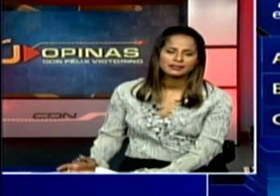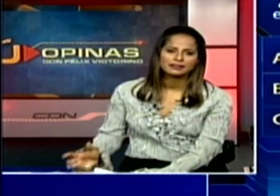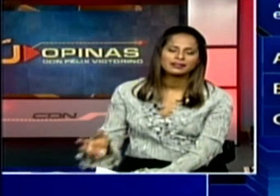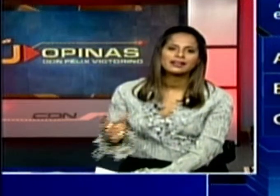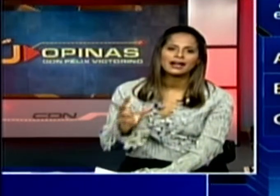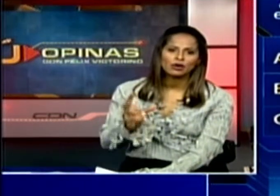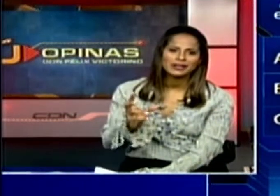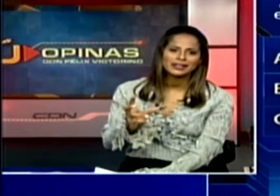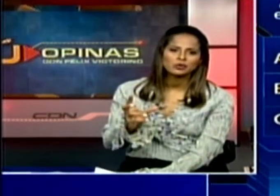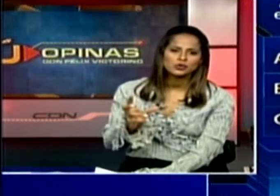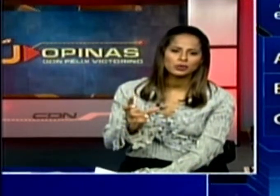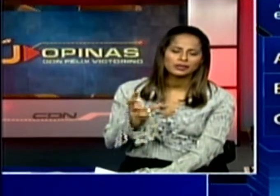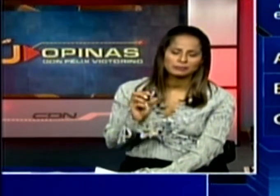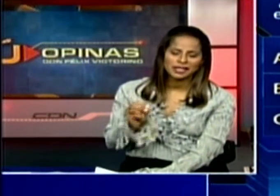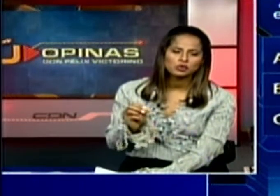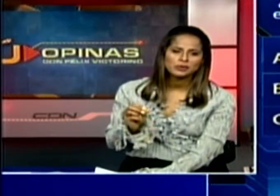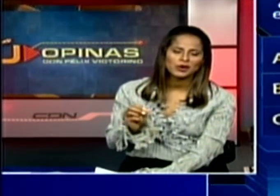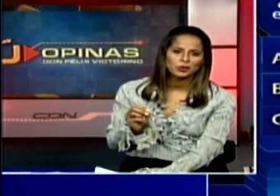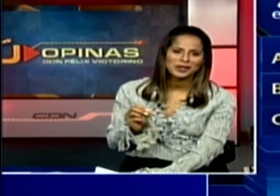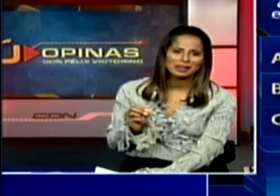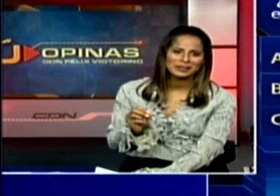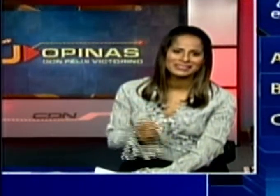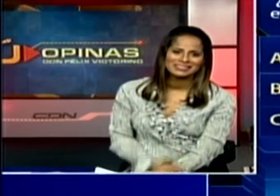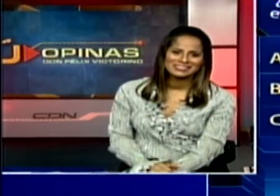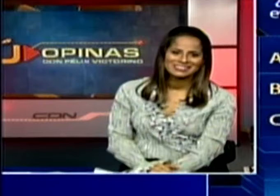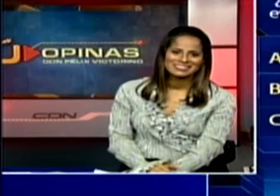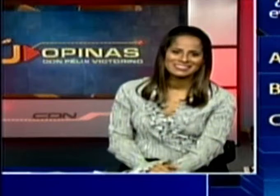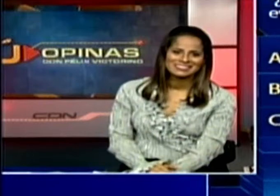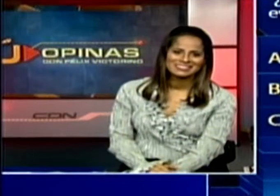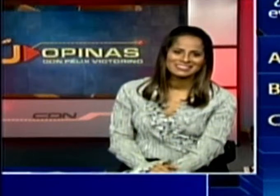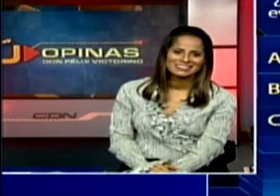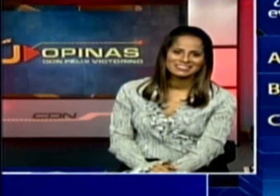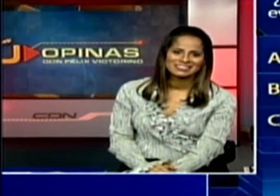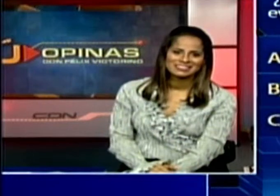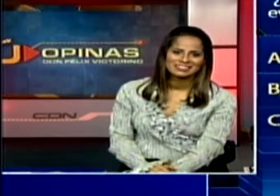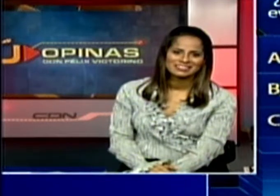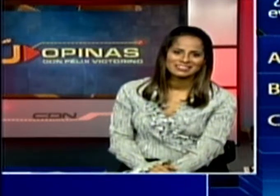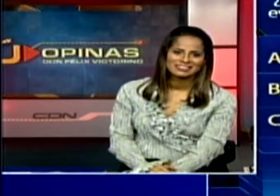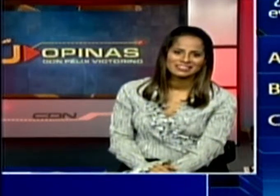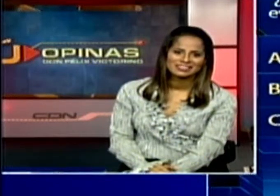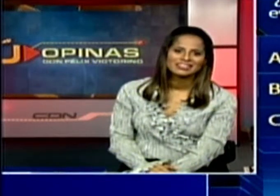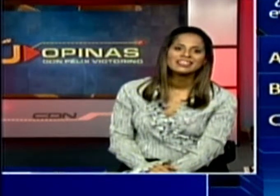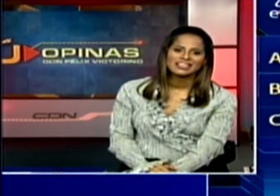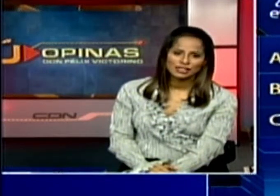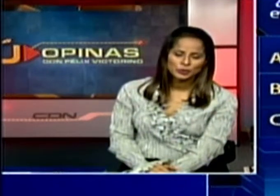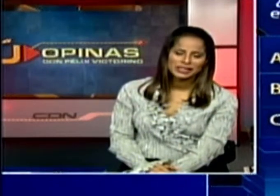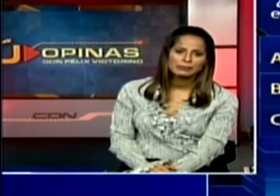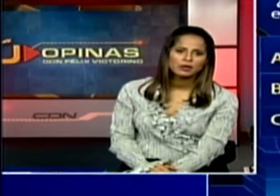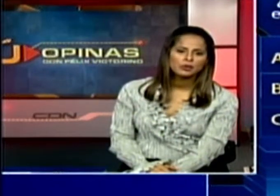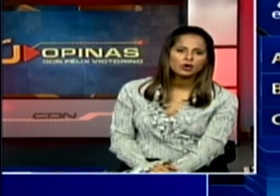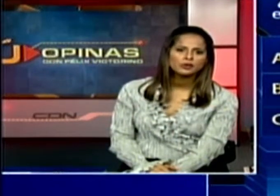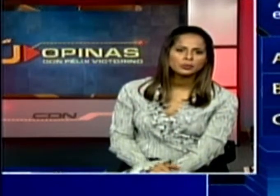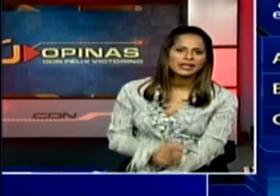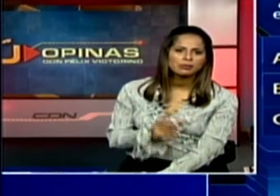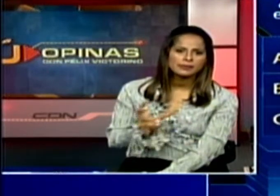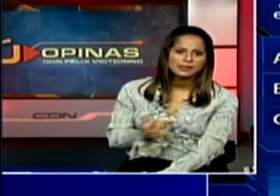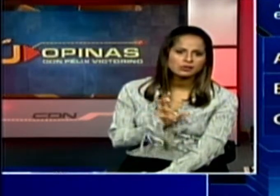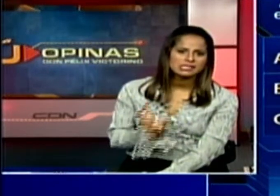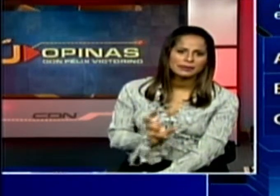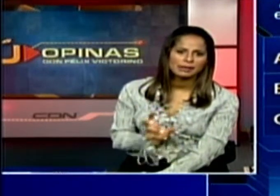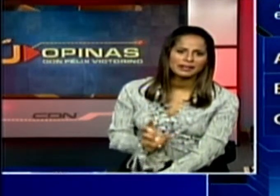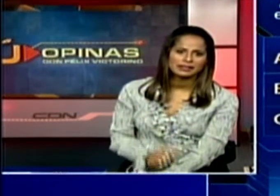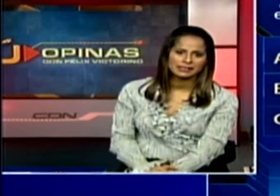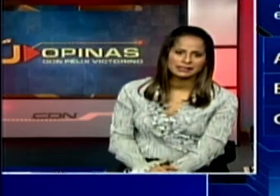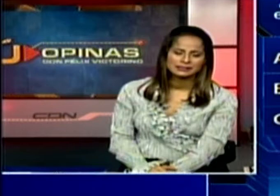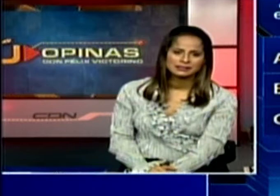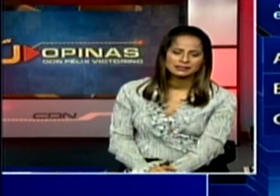Hello. Ahora te escucho mejor, cuéntame. Sí, René de Núñez de Sabana Perdida. Cuéntame, ¿cómo ves el movimiento en